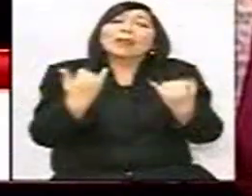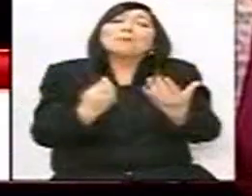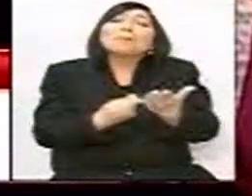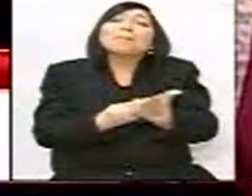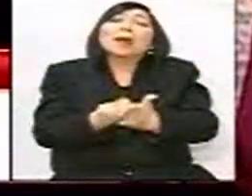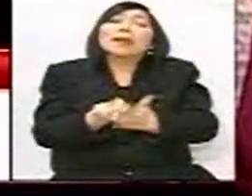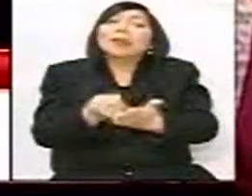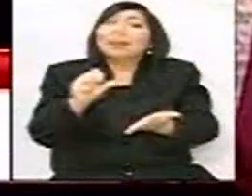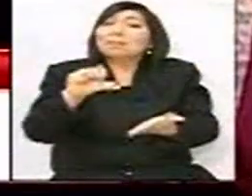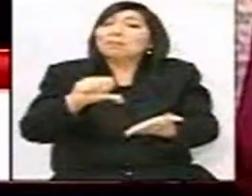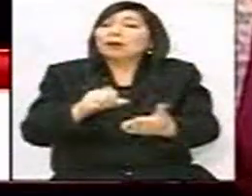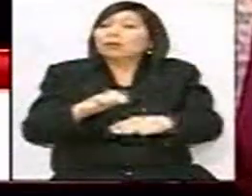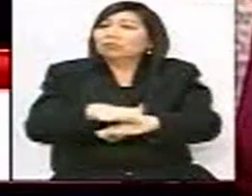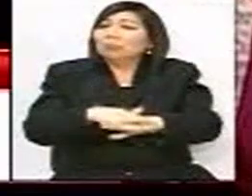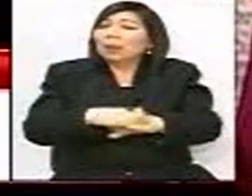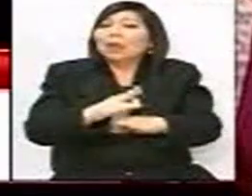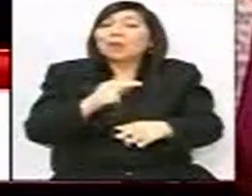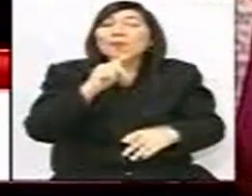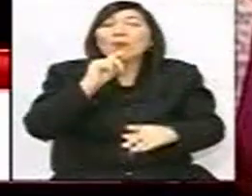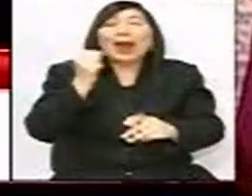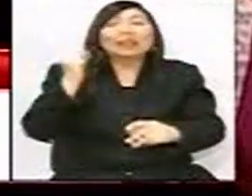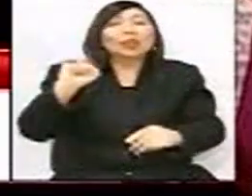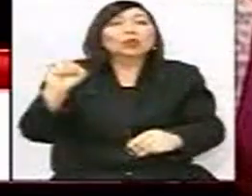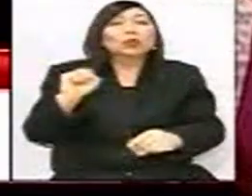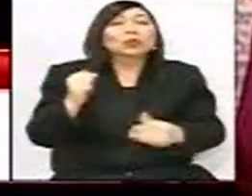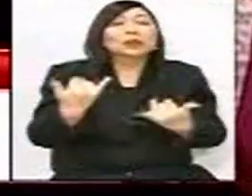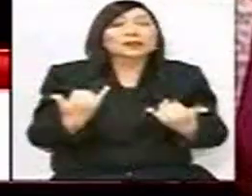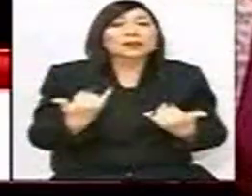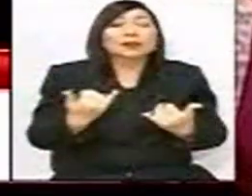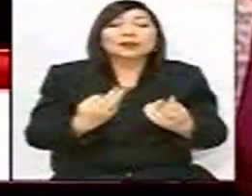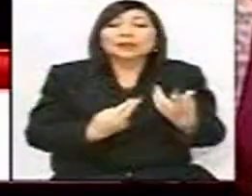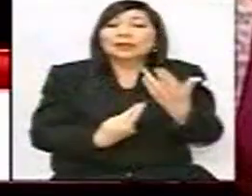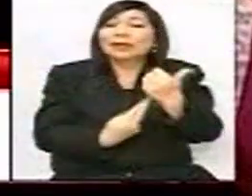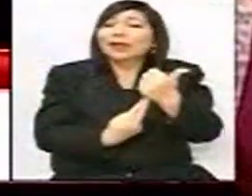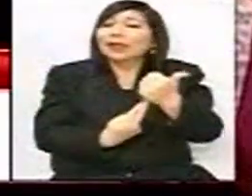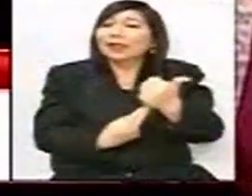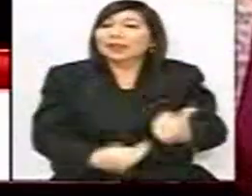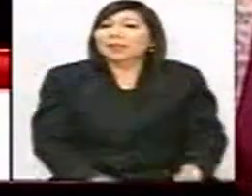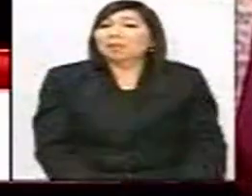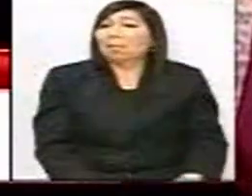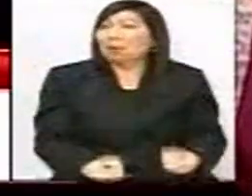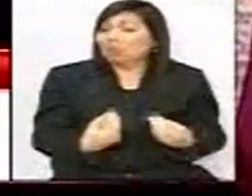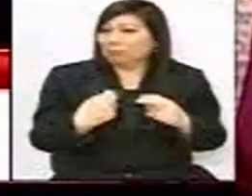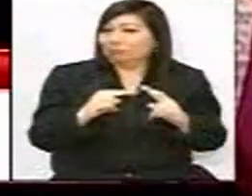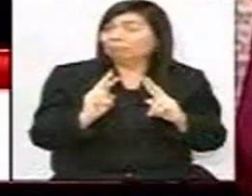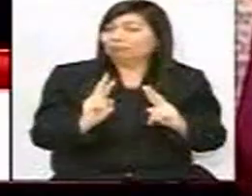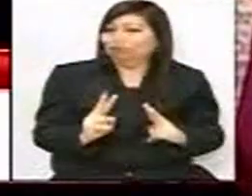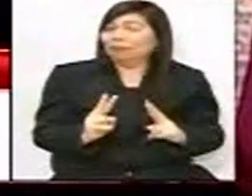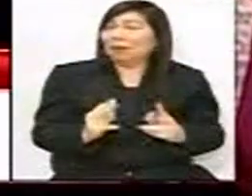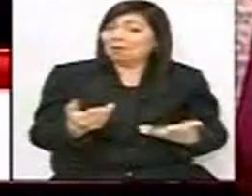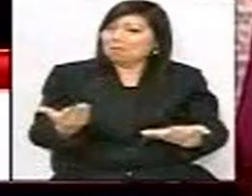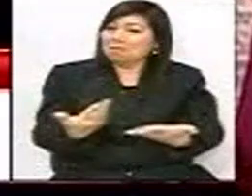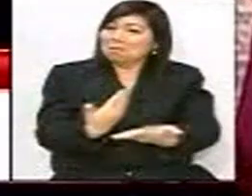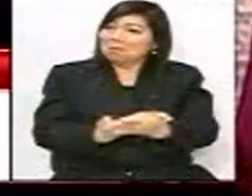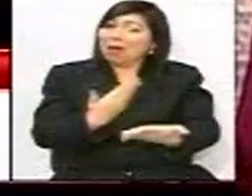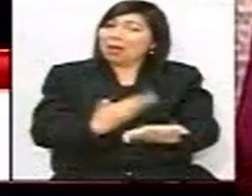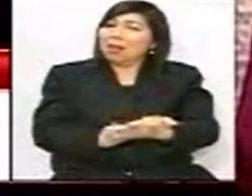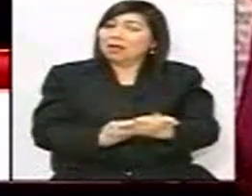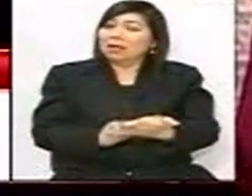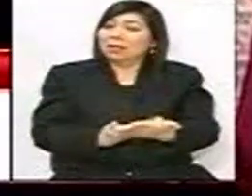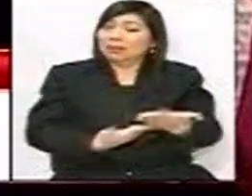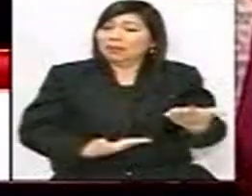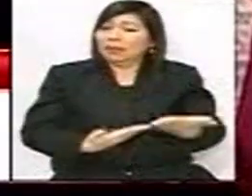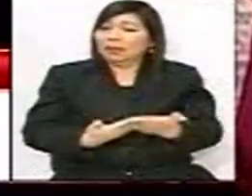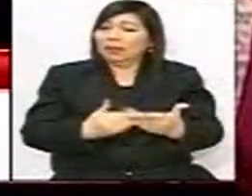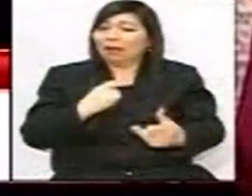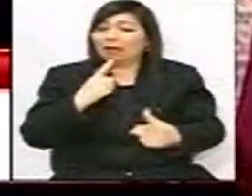montos de perjuicio de la gestión Villarán y cómo actúan los regidores? Porque hemos visto que con papelito en mano en el hemiciclo